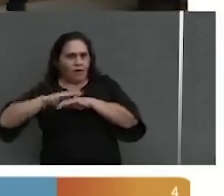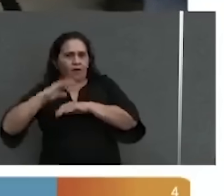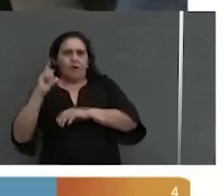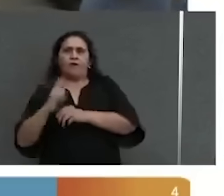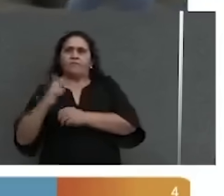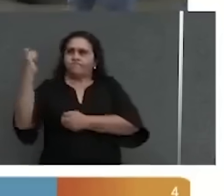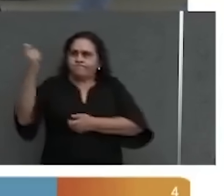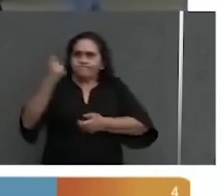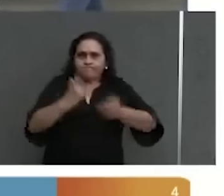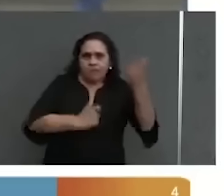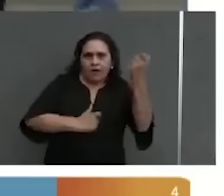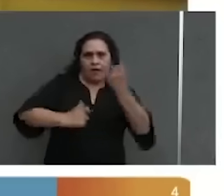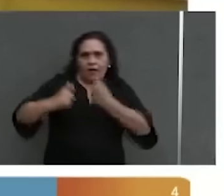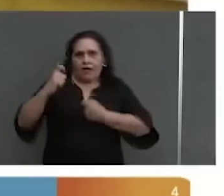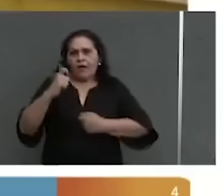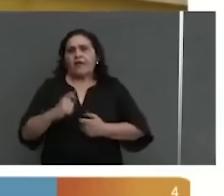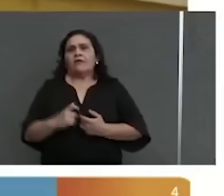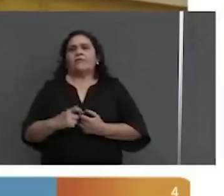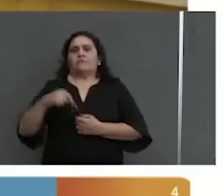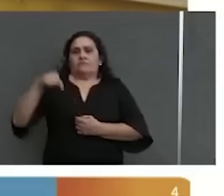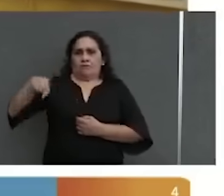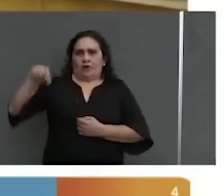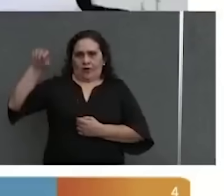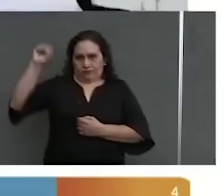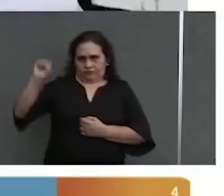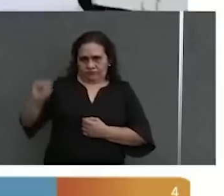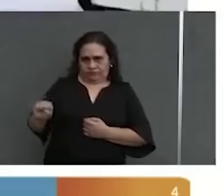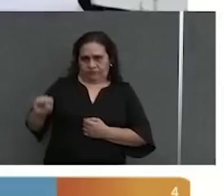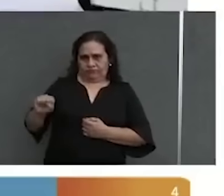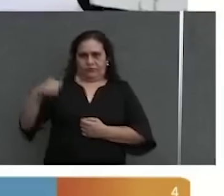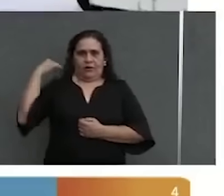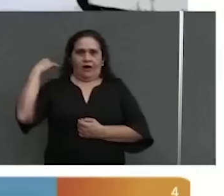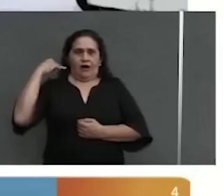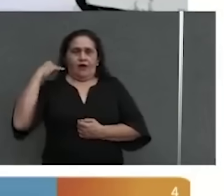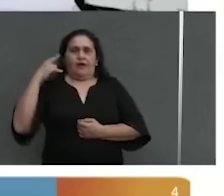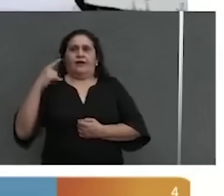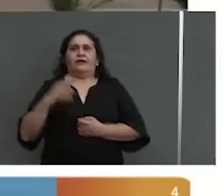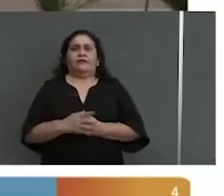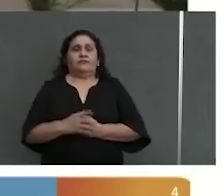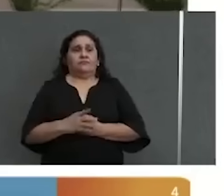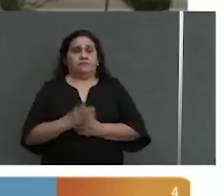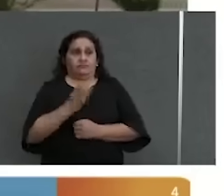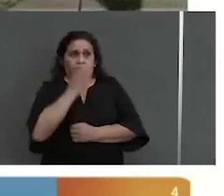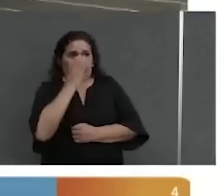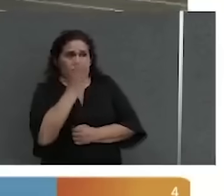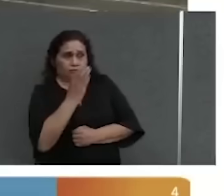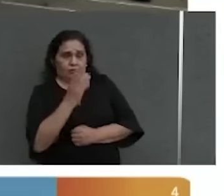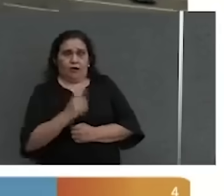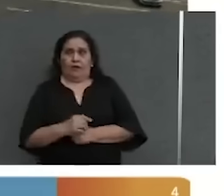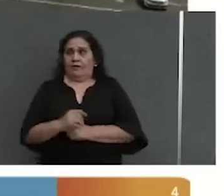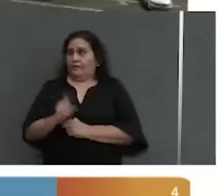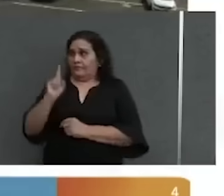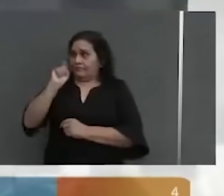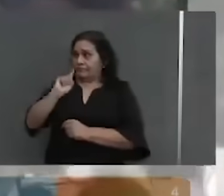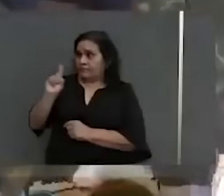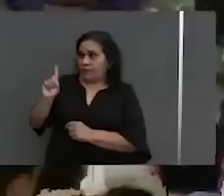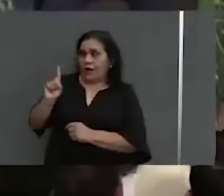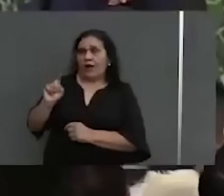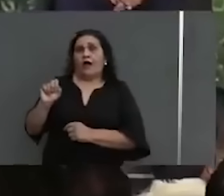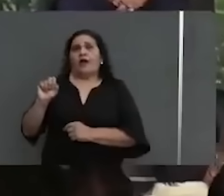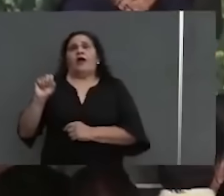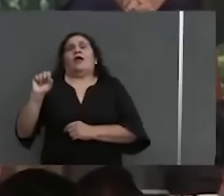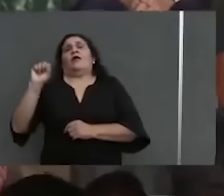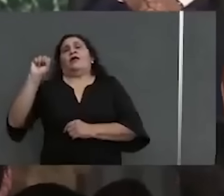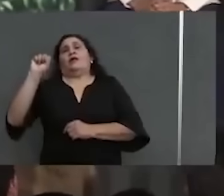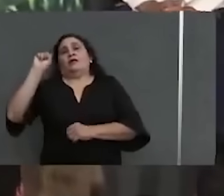extranjera directa en la historia de Yucatán. Ya lo comentaba la secretaria, aquí no está todavía el tema de Heineken porque todavía no se concreta